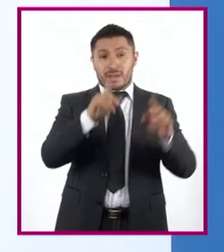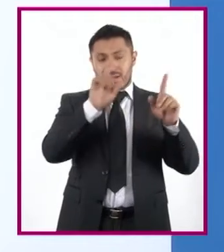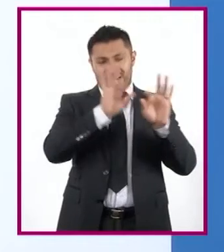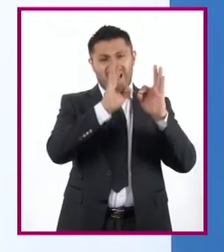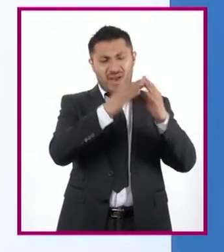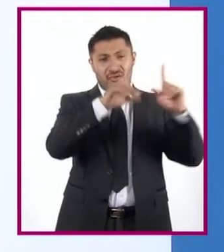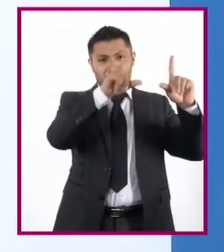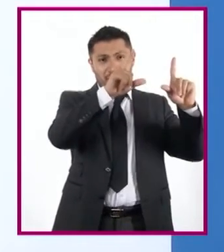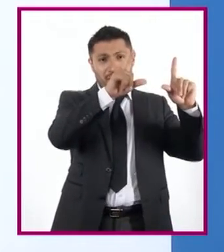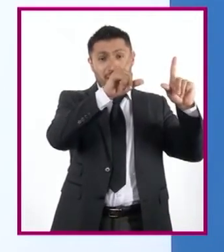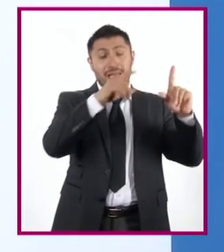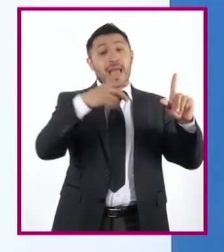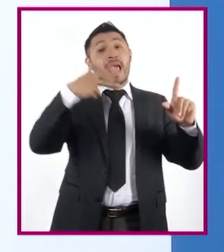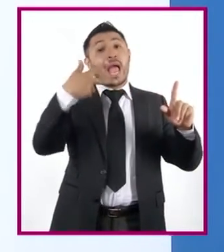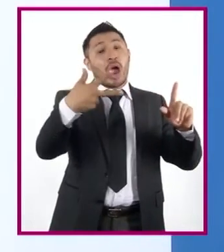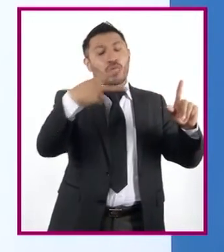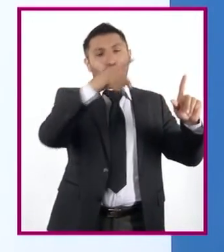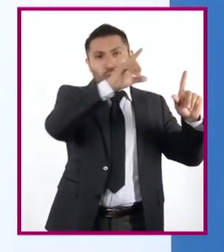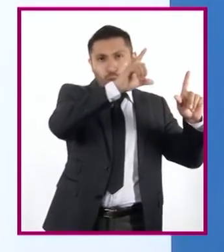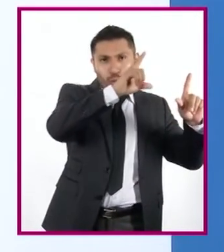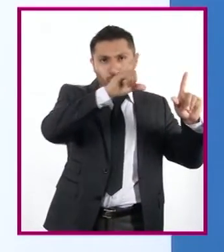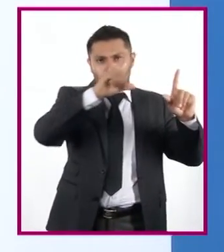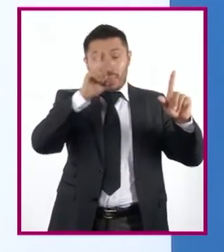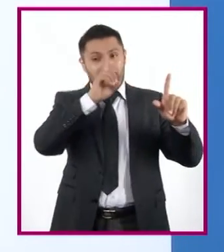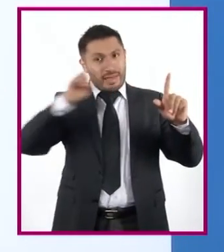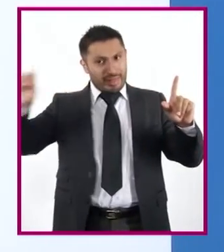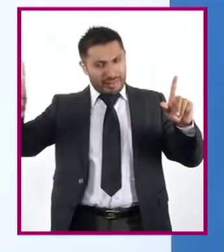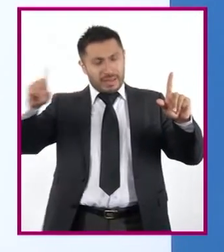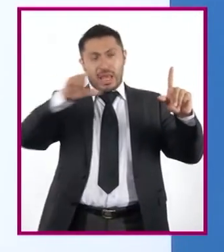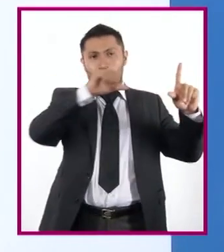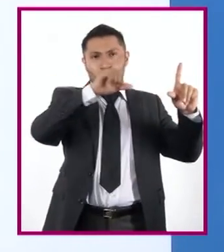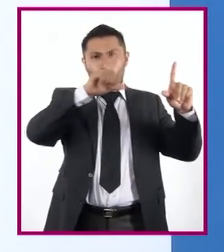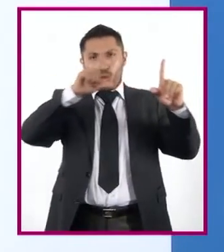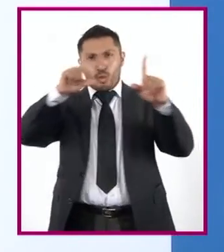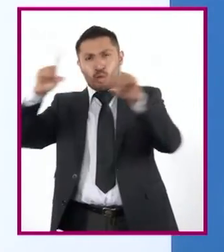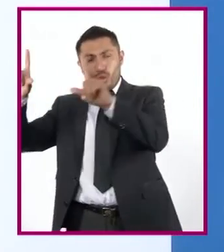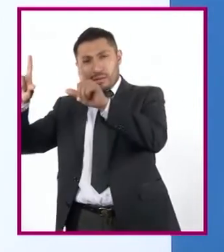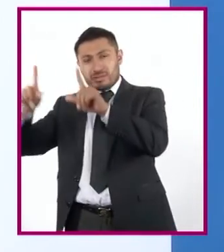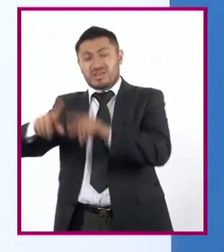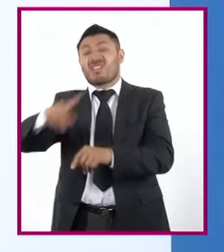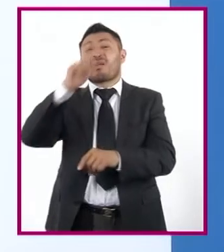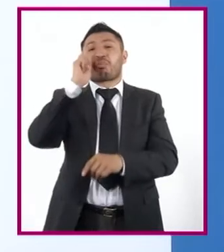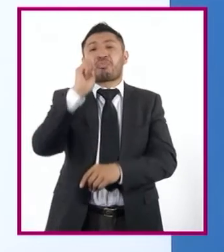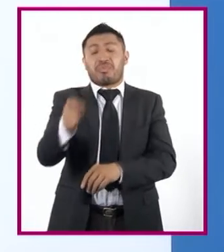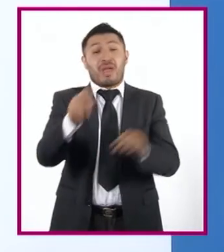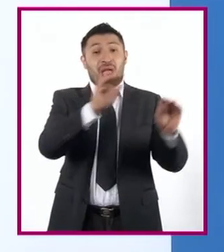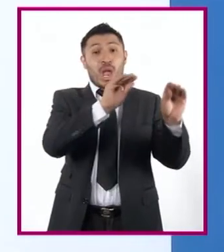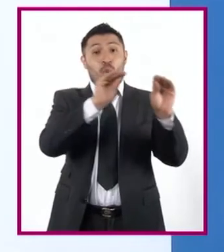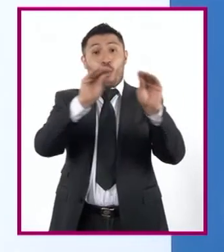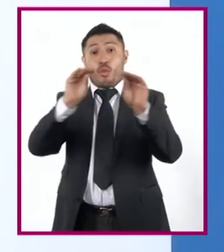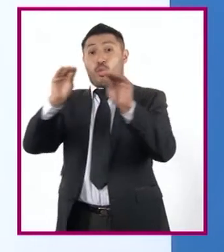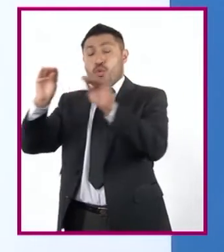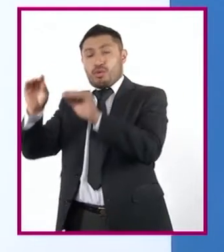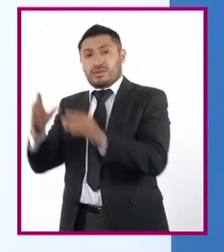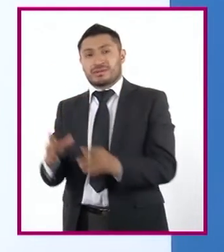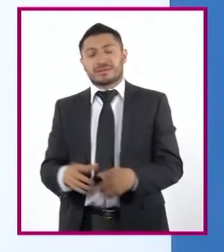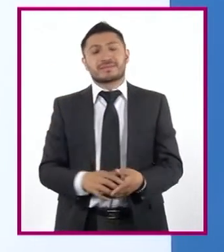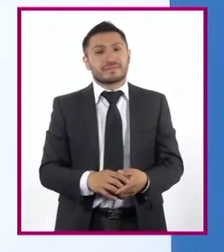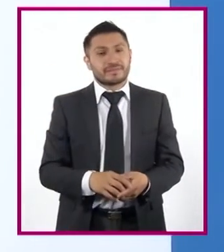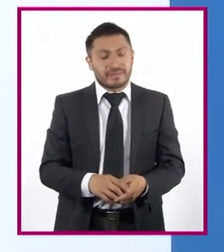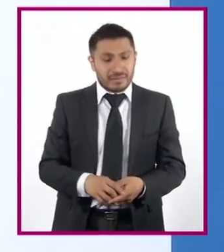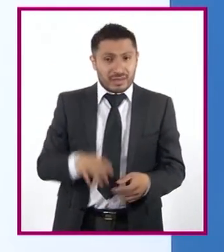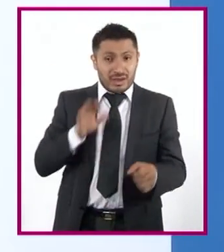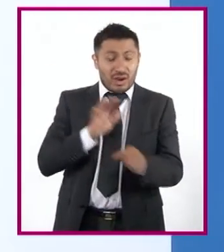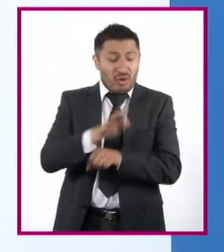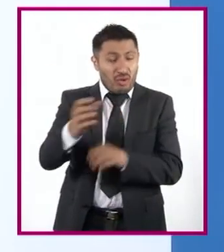lugares a la derecha de su actual posición. ¿Qué implica este movimiento? ¿Cuáles son